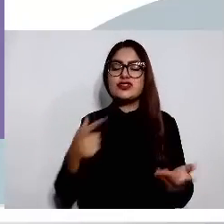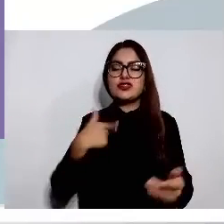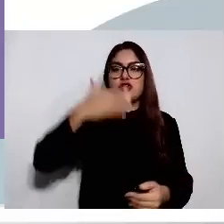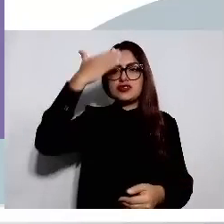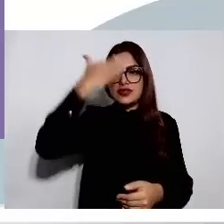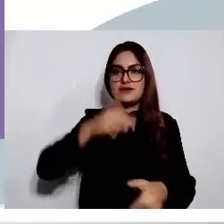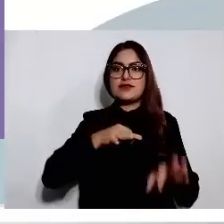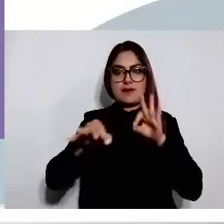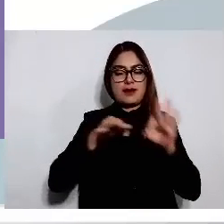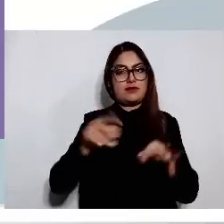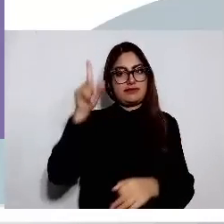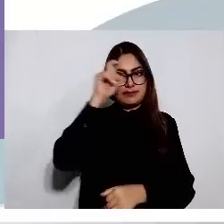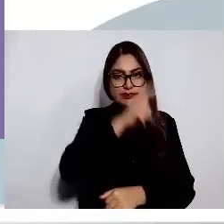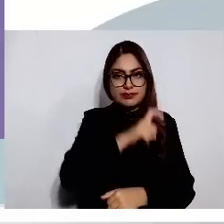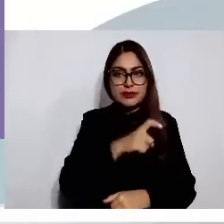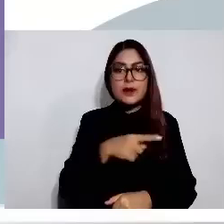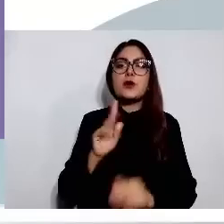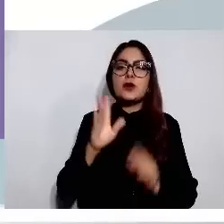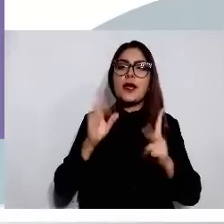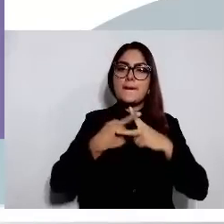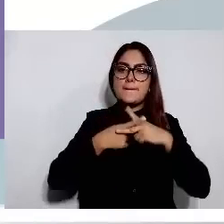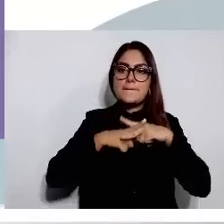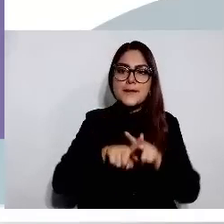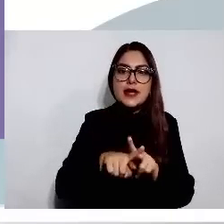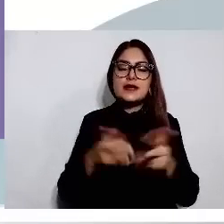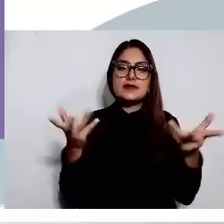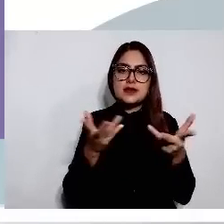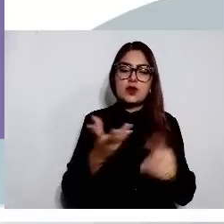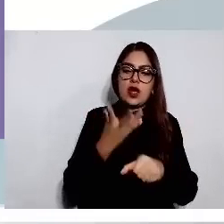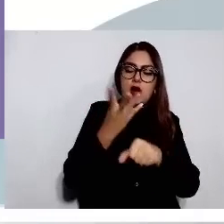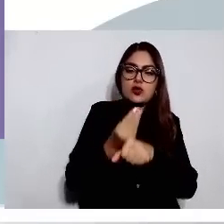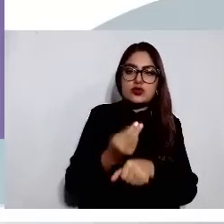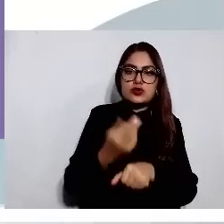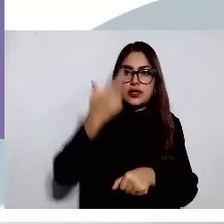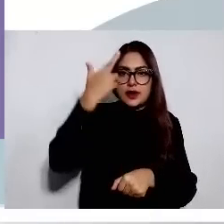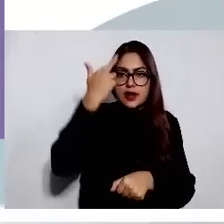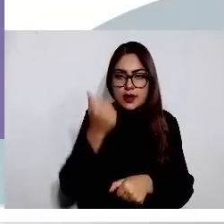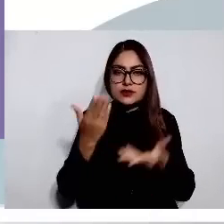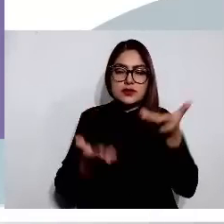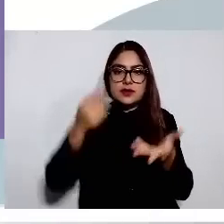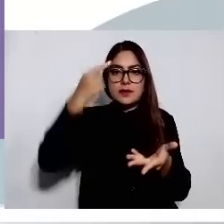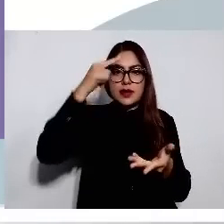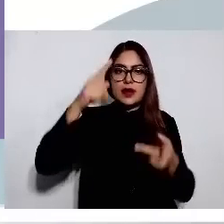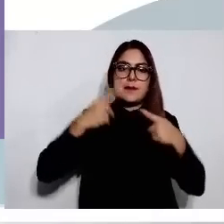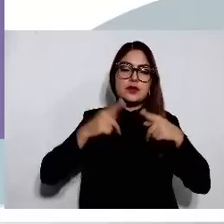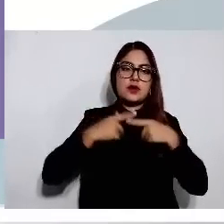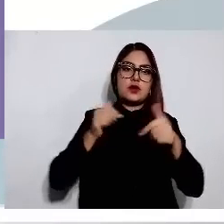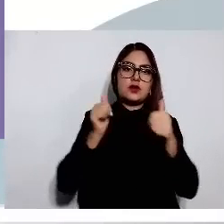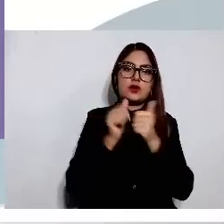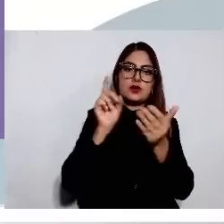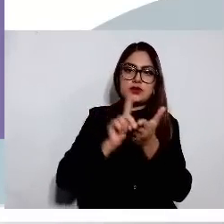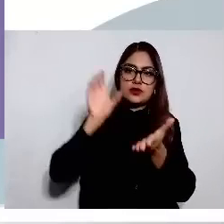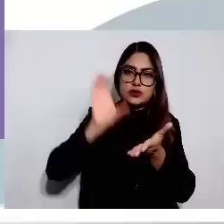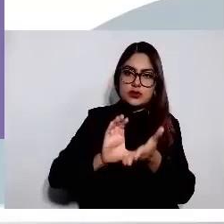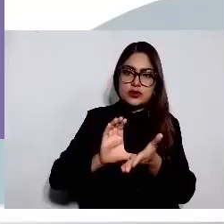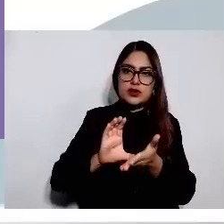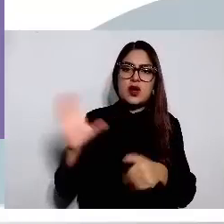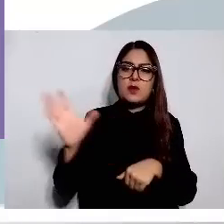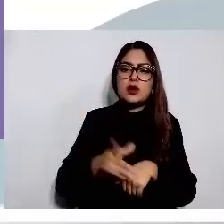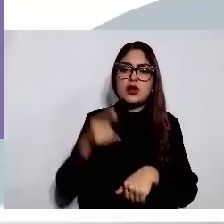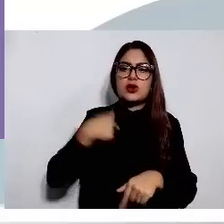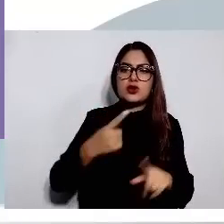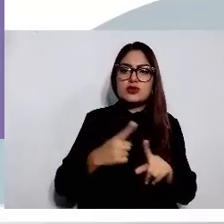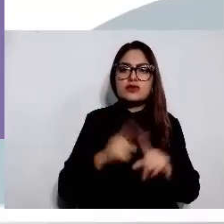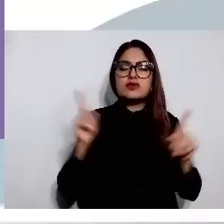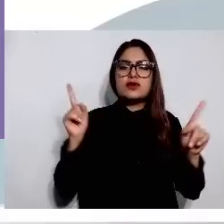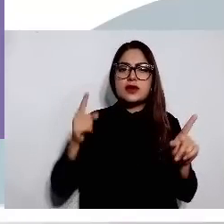estos ajustes, por ejemplo, razonables que se hacen para personas con discapacidad. ¿Por qué hacer la excepción para las personas con discapacidad y